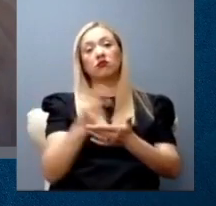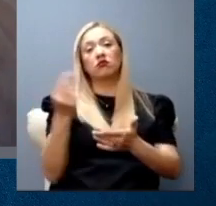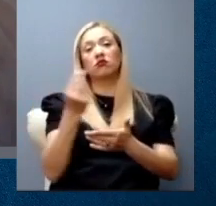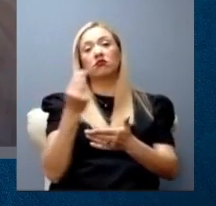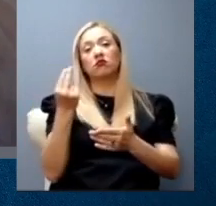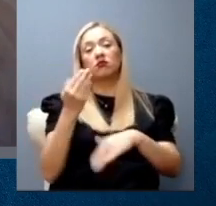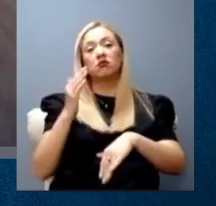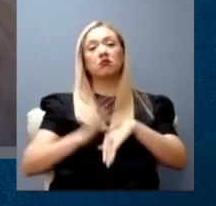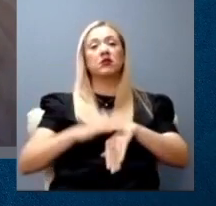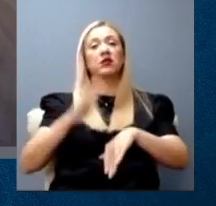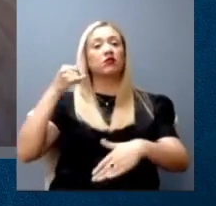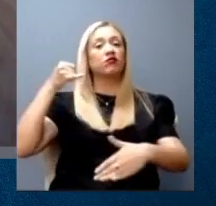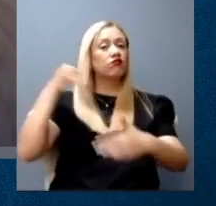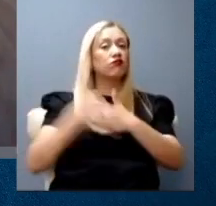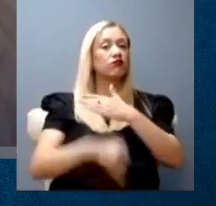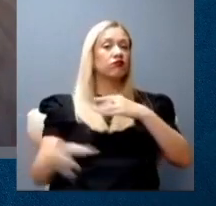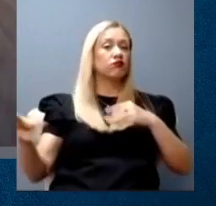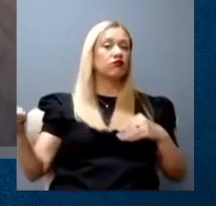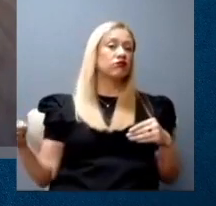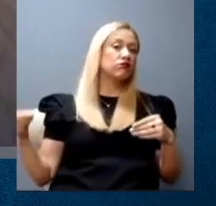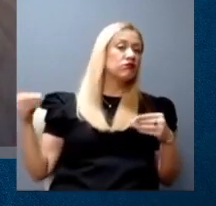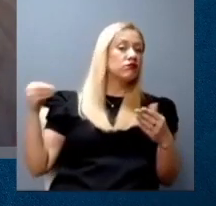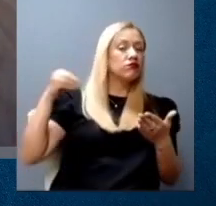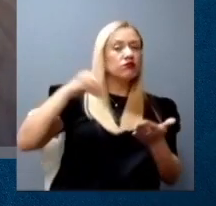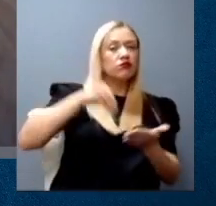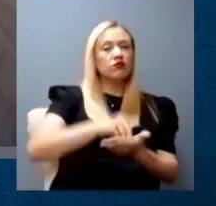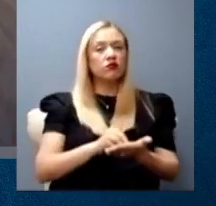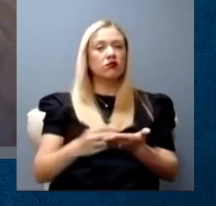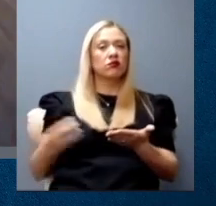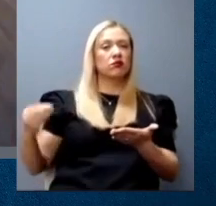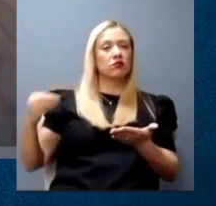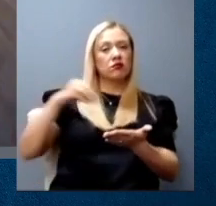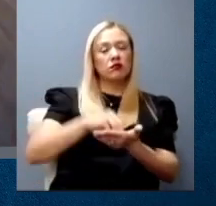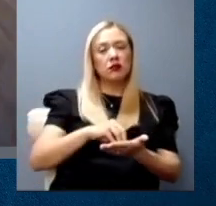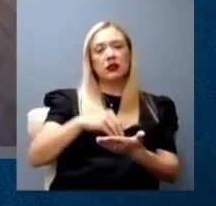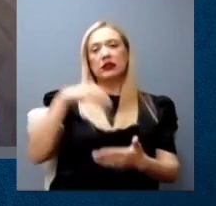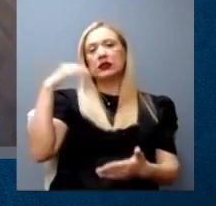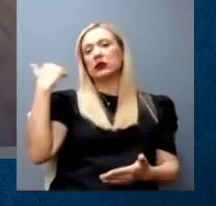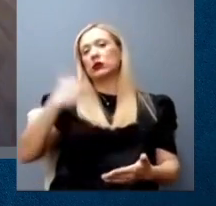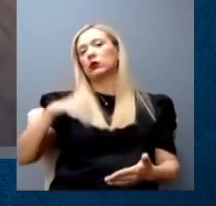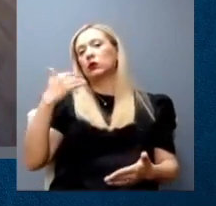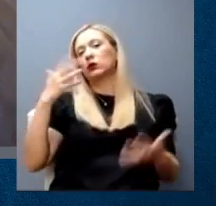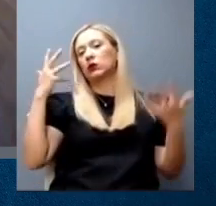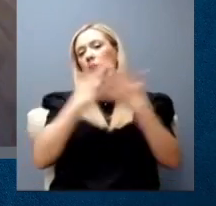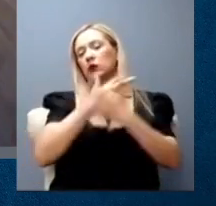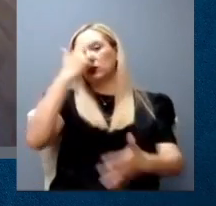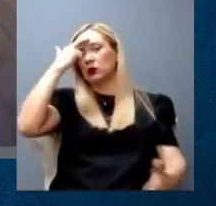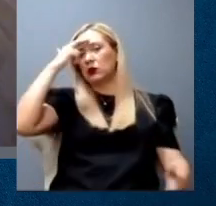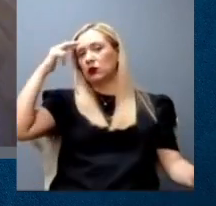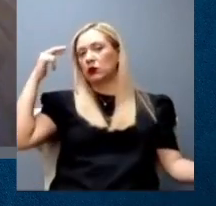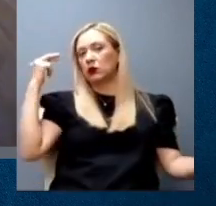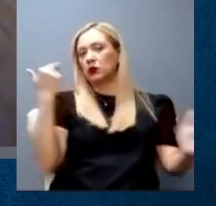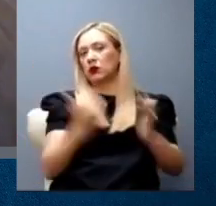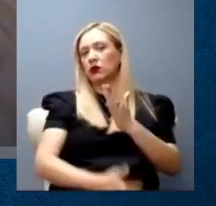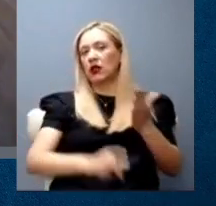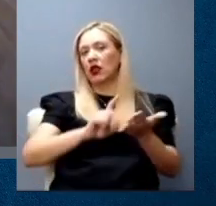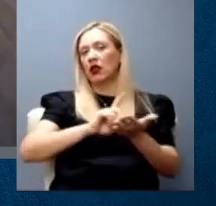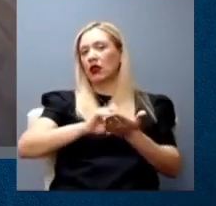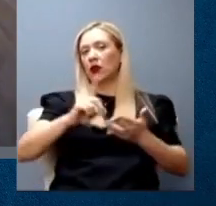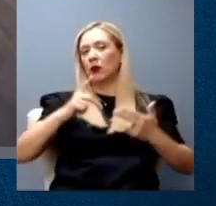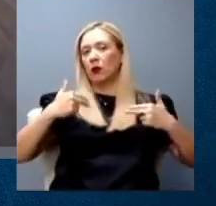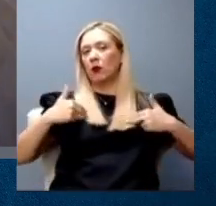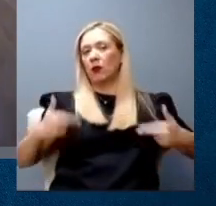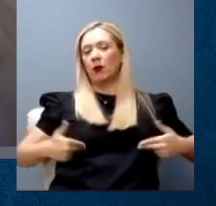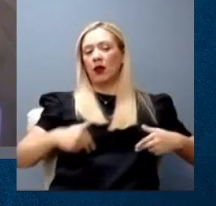posteriormente pudo ser o pudo darse una violación de derechos humanos como posteriormente nos